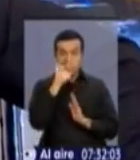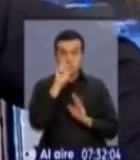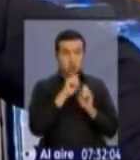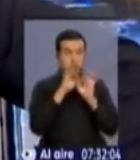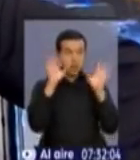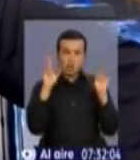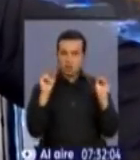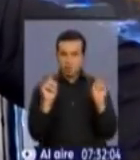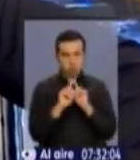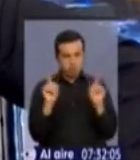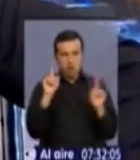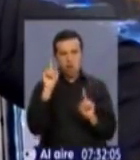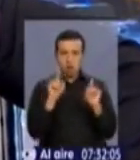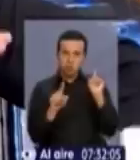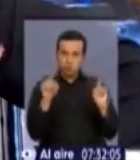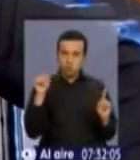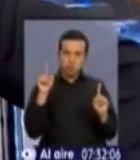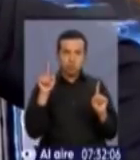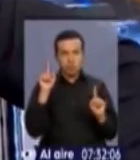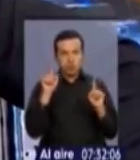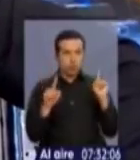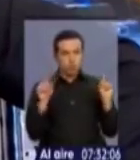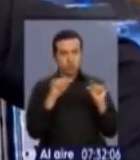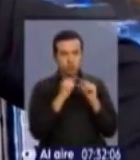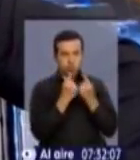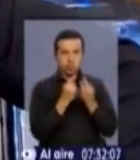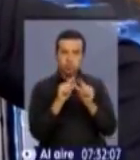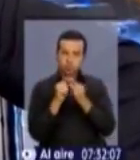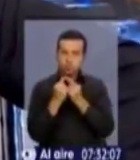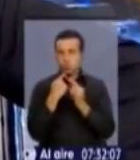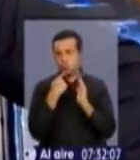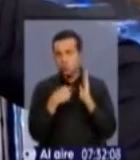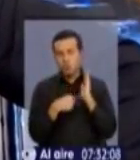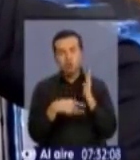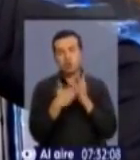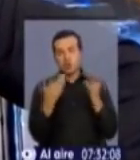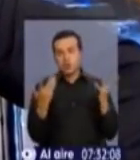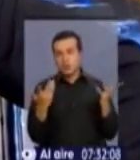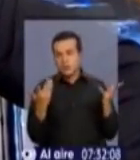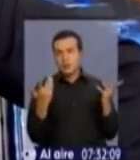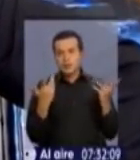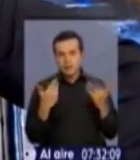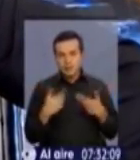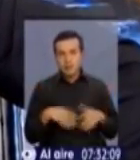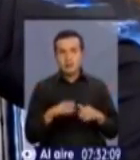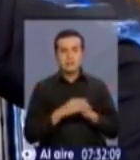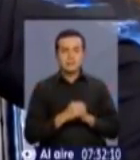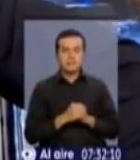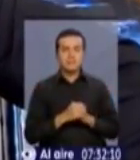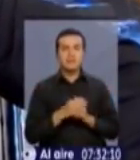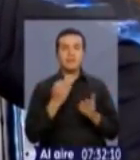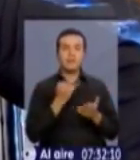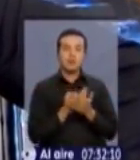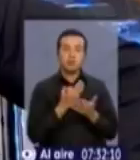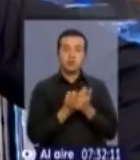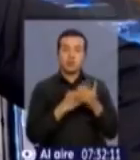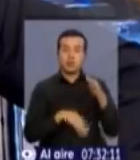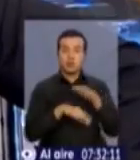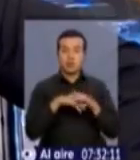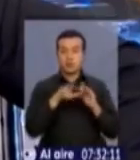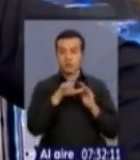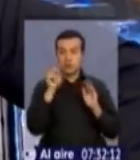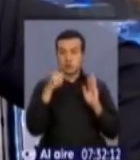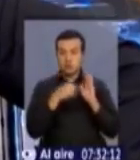exoneraciones para algunos sectores de la economía por ejemplo aquellas que facturen hasta trescientos mil dólares o aquellas